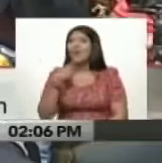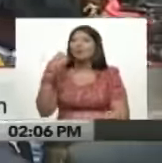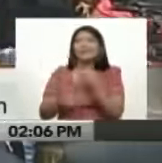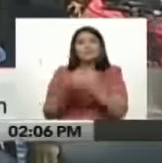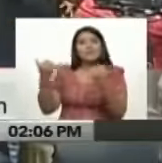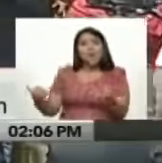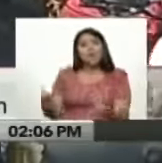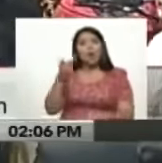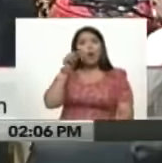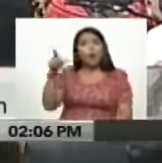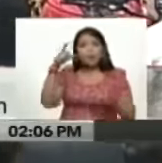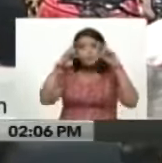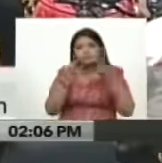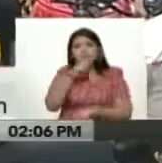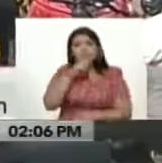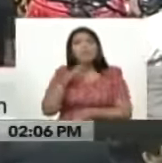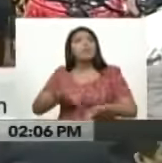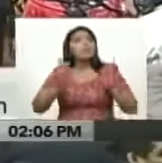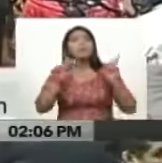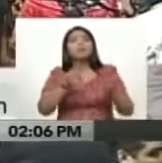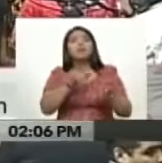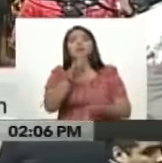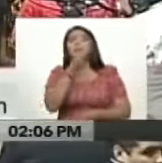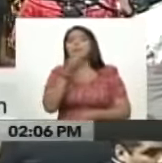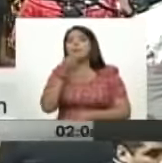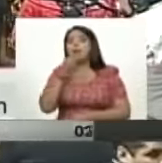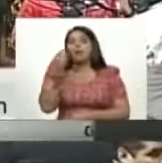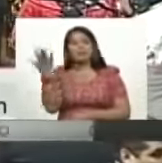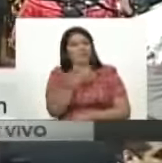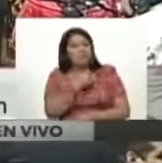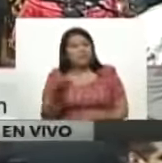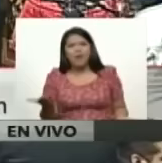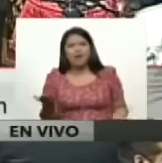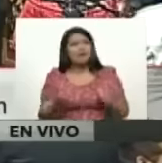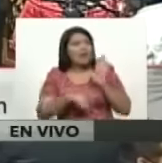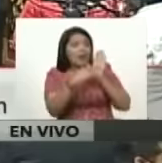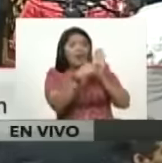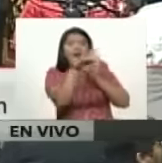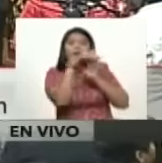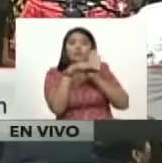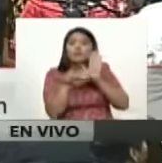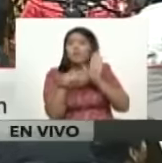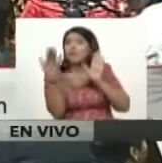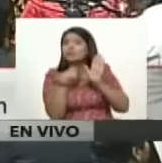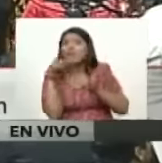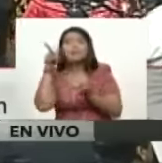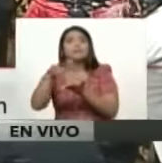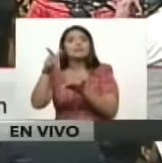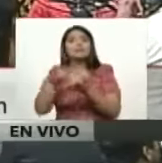momento. De darle derechos de palabra a quien no tiene, según el reglamento, posibilidad de derecho de palabra.